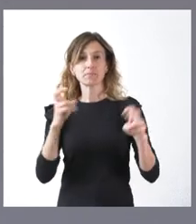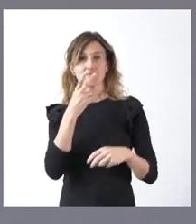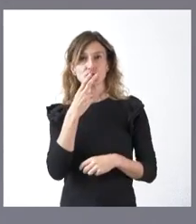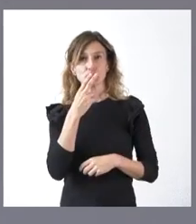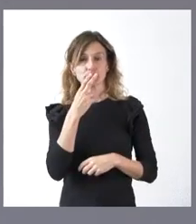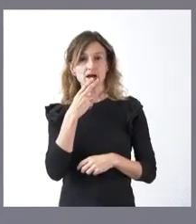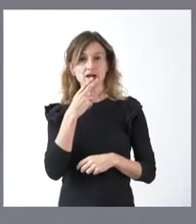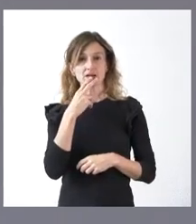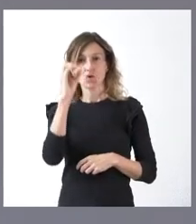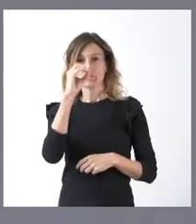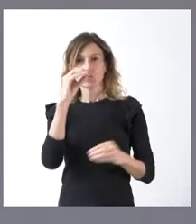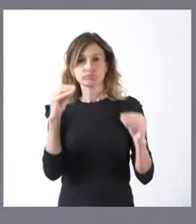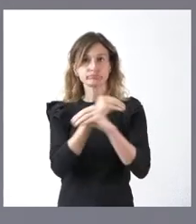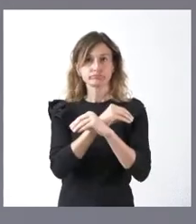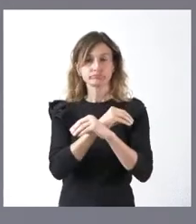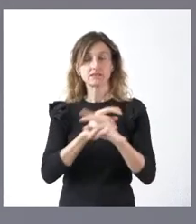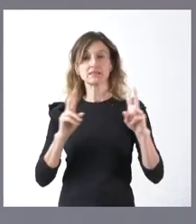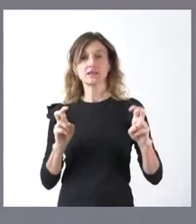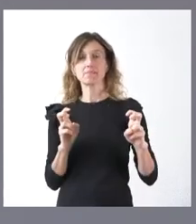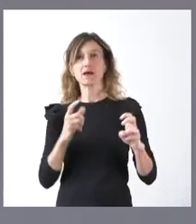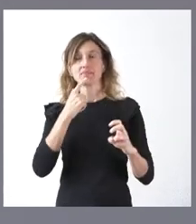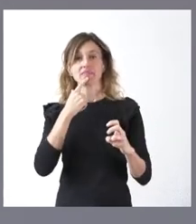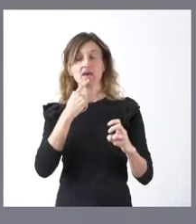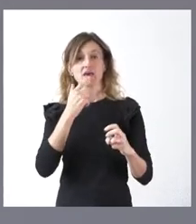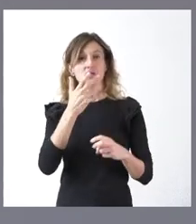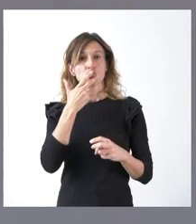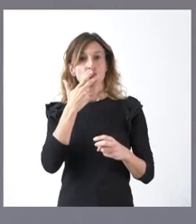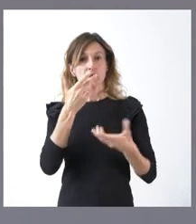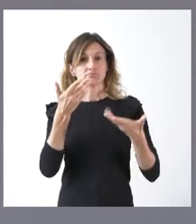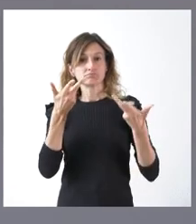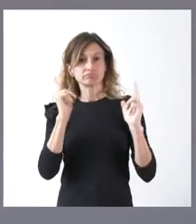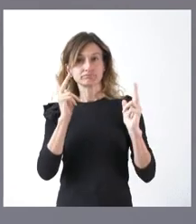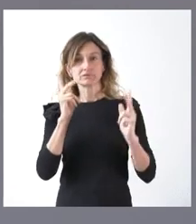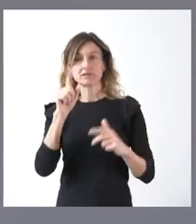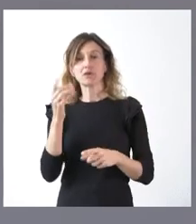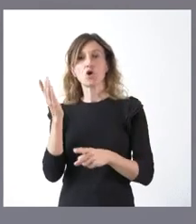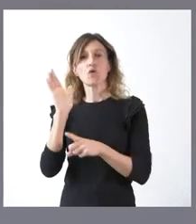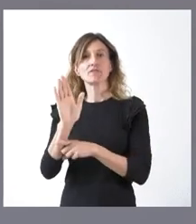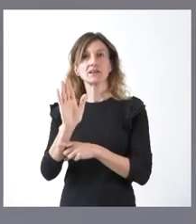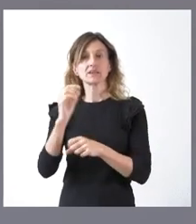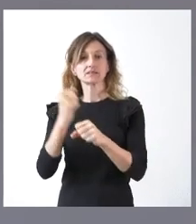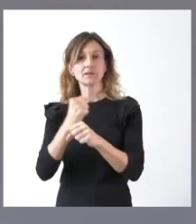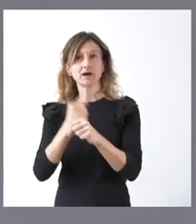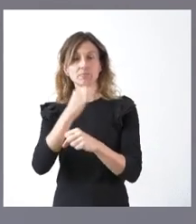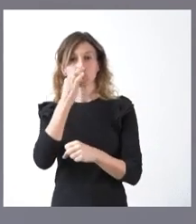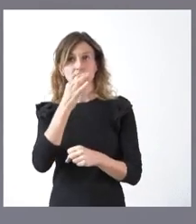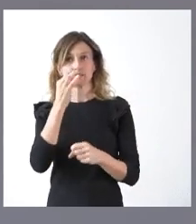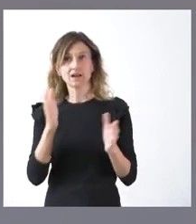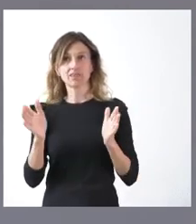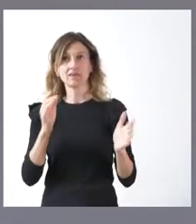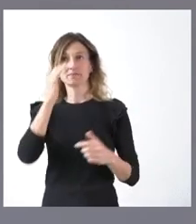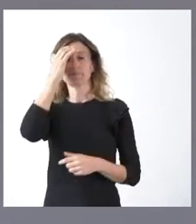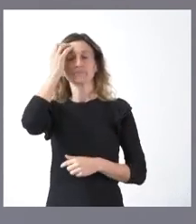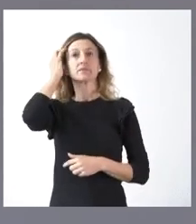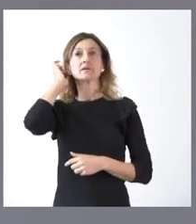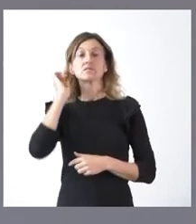hay alguna contradicción entre que eliminamos la restricción y que seguimos ofertando la posibilidad de trabajar por la tarde pues